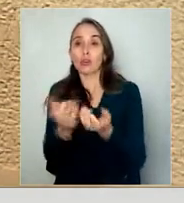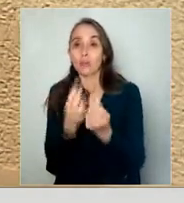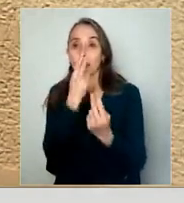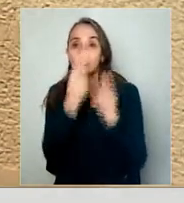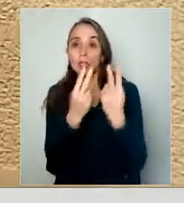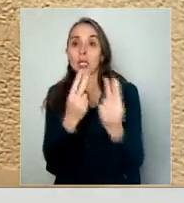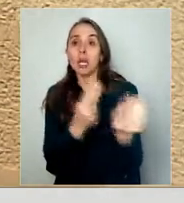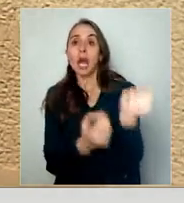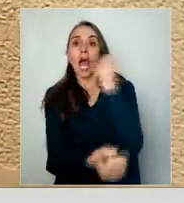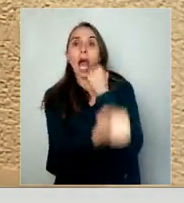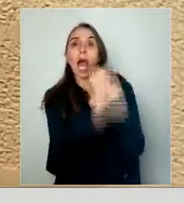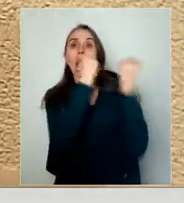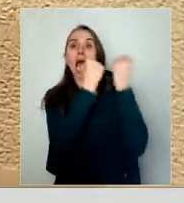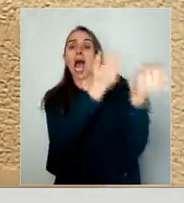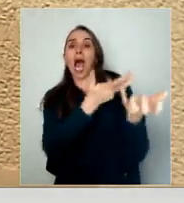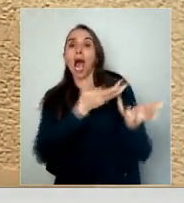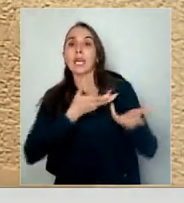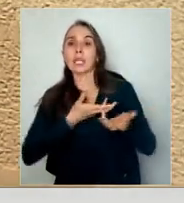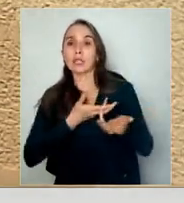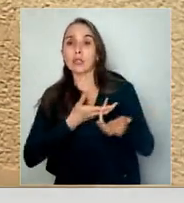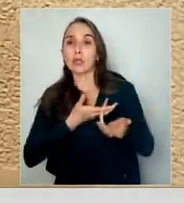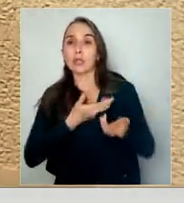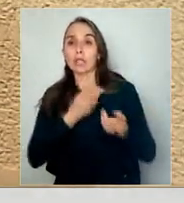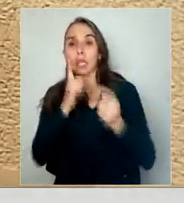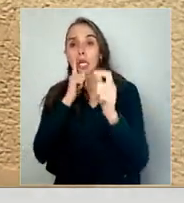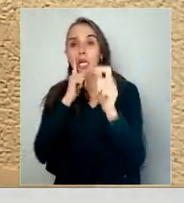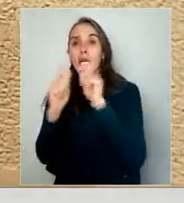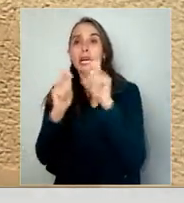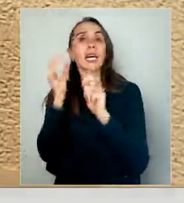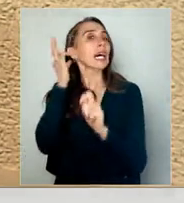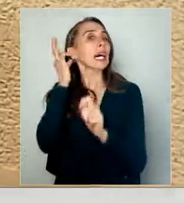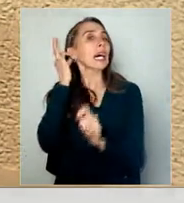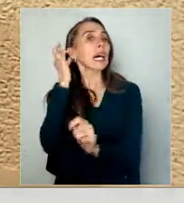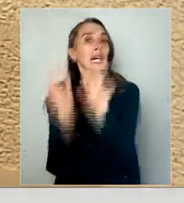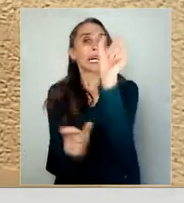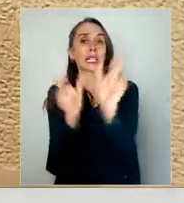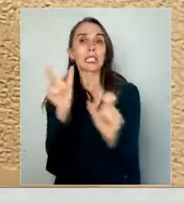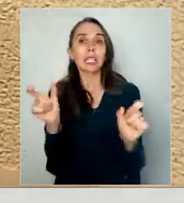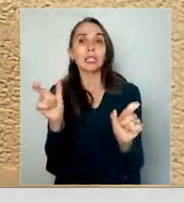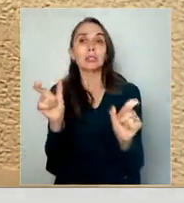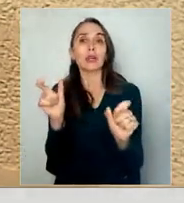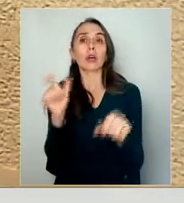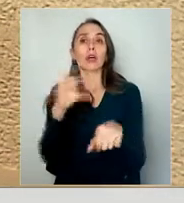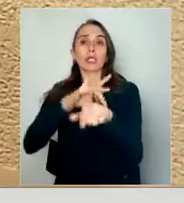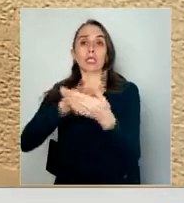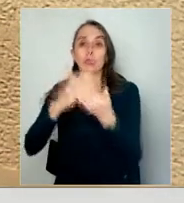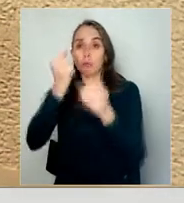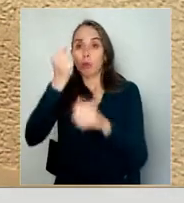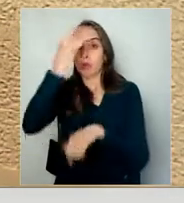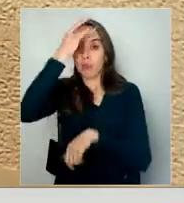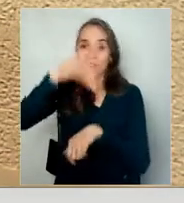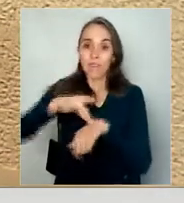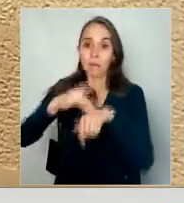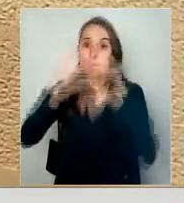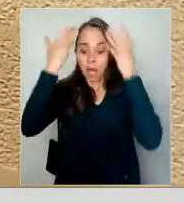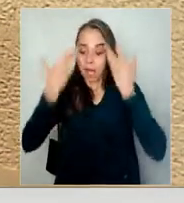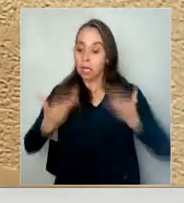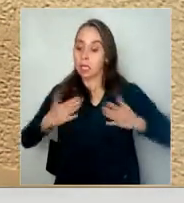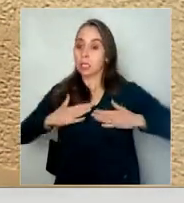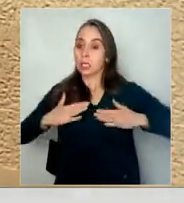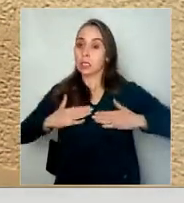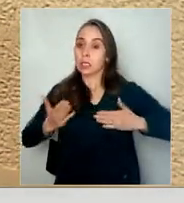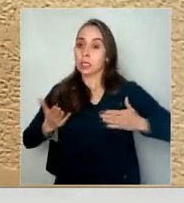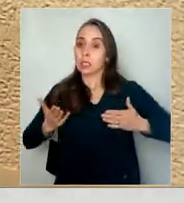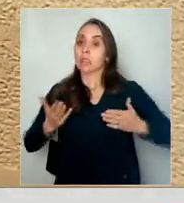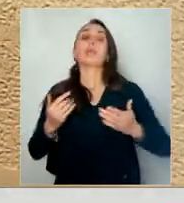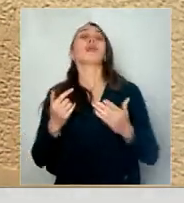están corriendo riesgo su salud su integridad porque En definitiva están